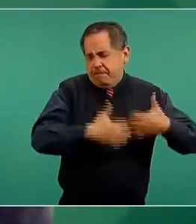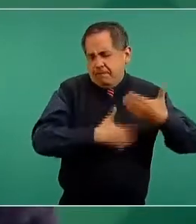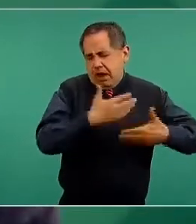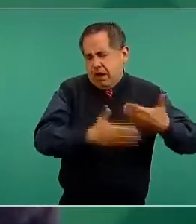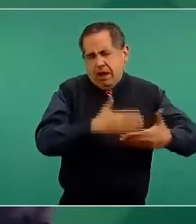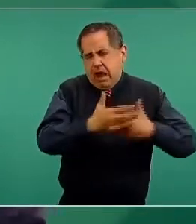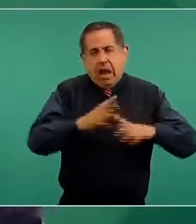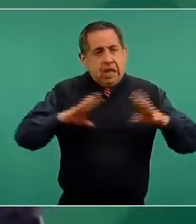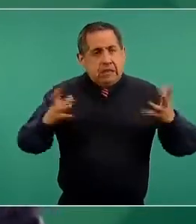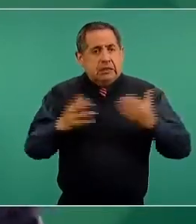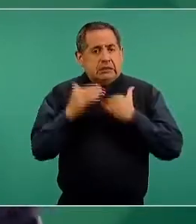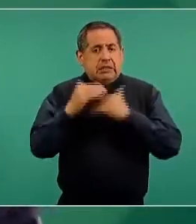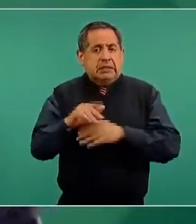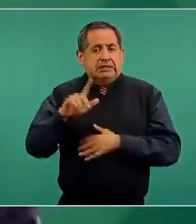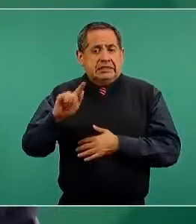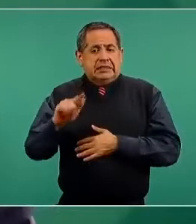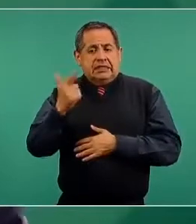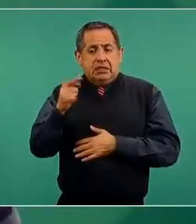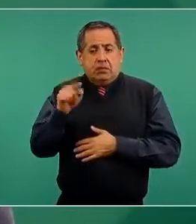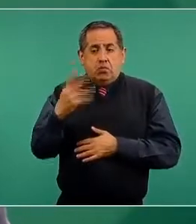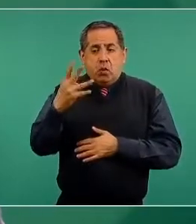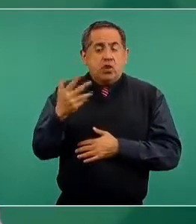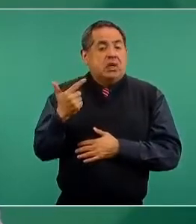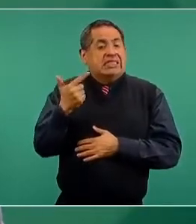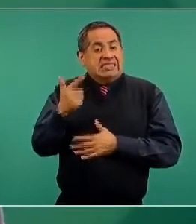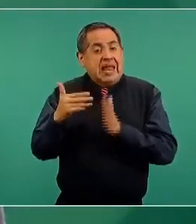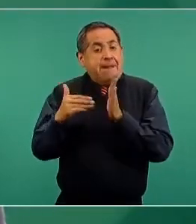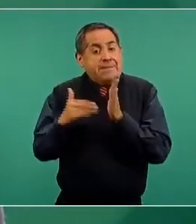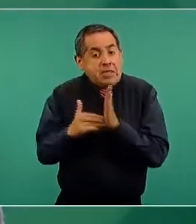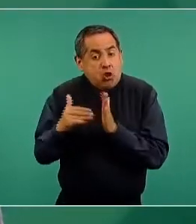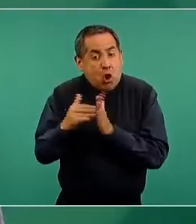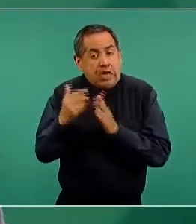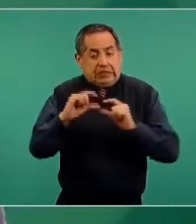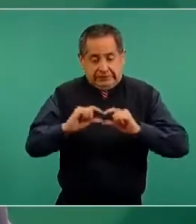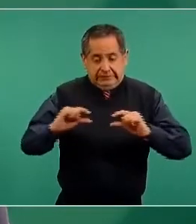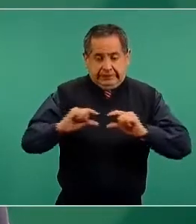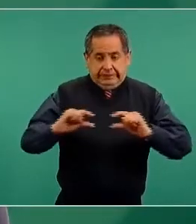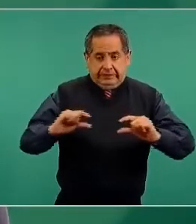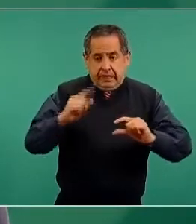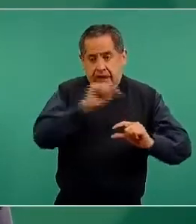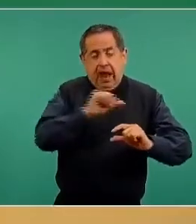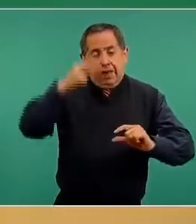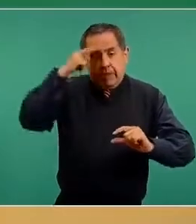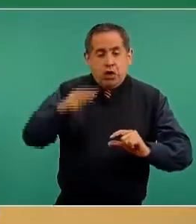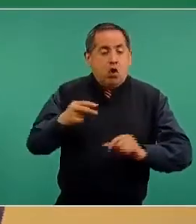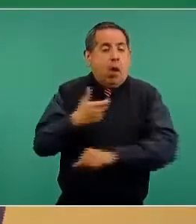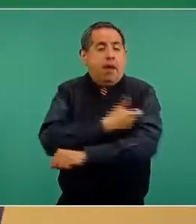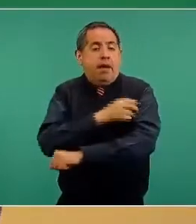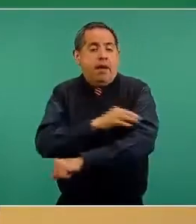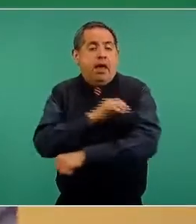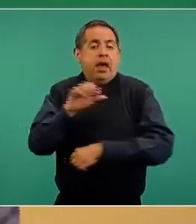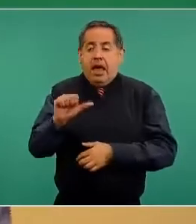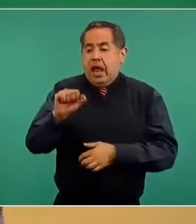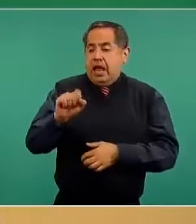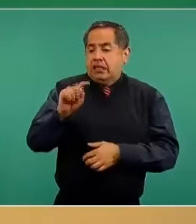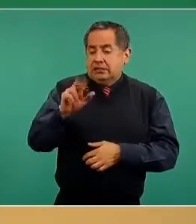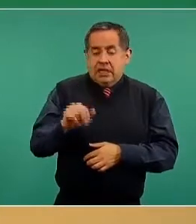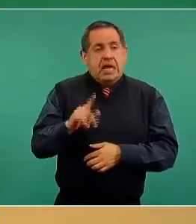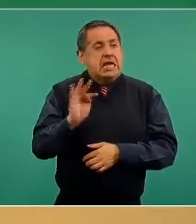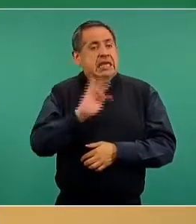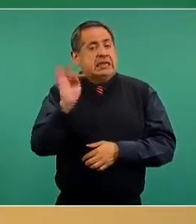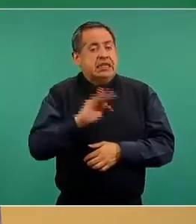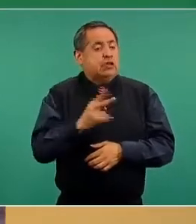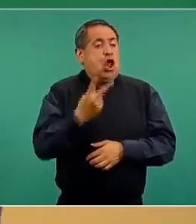completar 77.4 millones de dosis para México de la vacuna Astra y hasta 200 millones